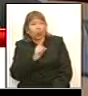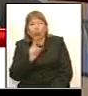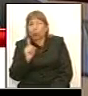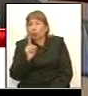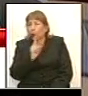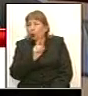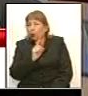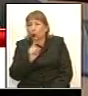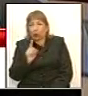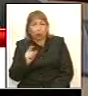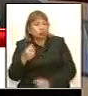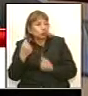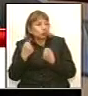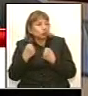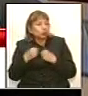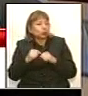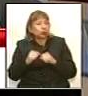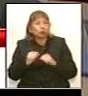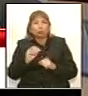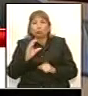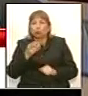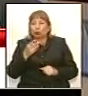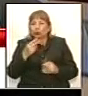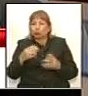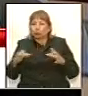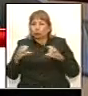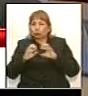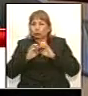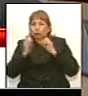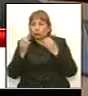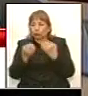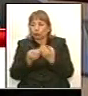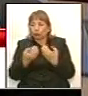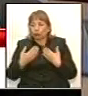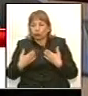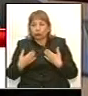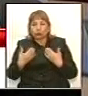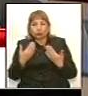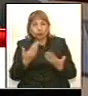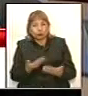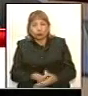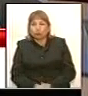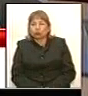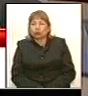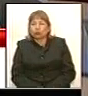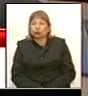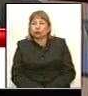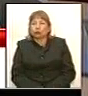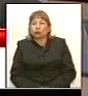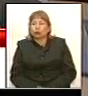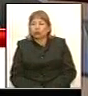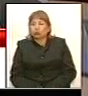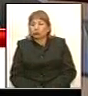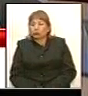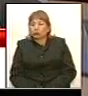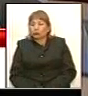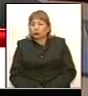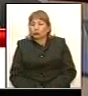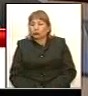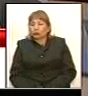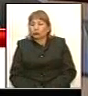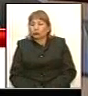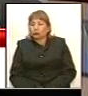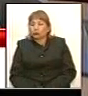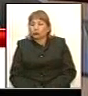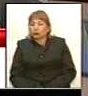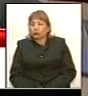visto los esfuerzos del general Chávez y su equipo, por lo cual lo felicito, señor, a través suyo.